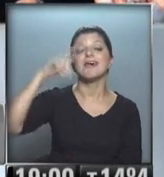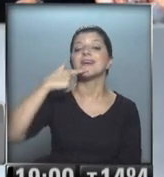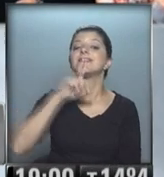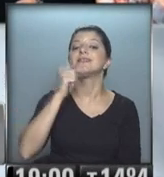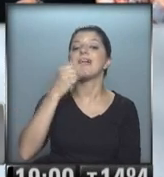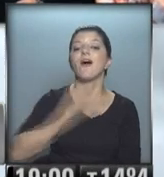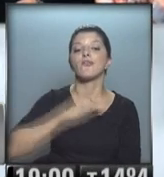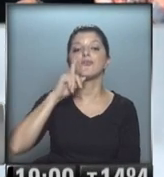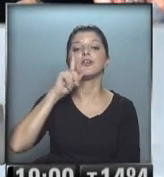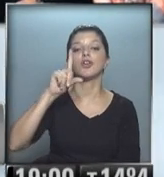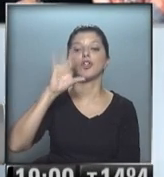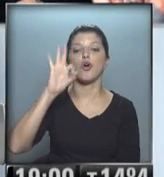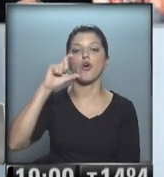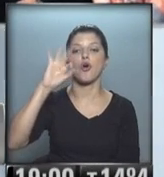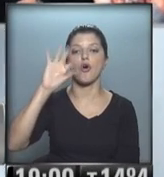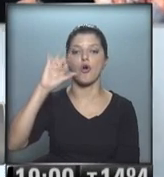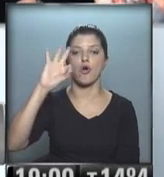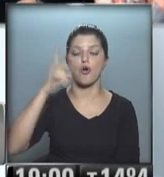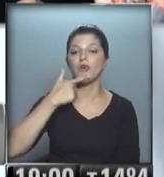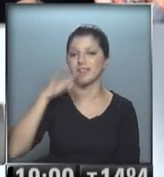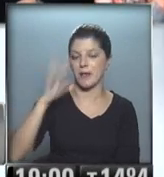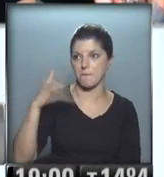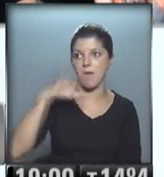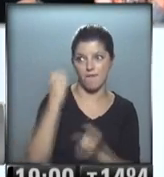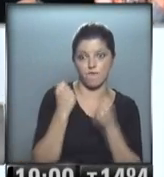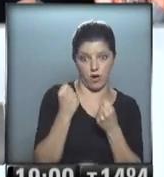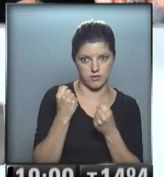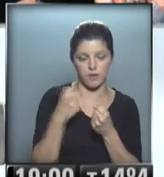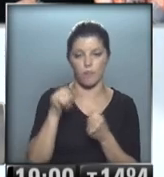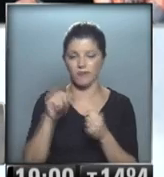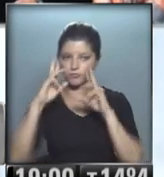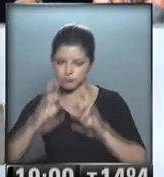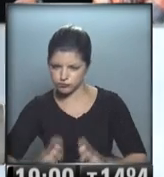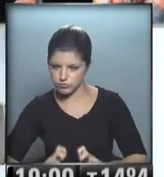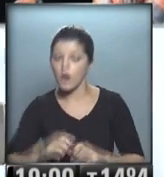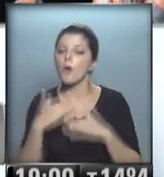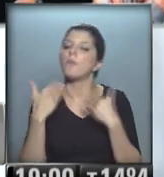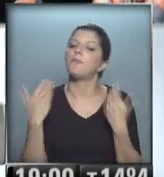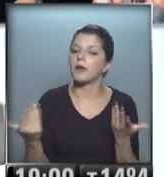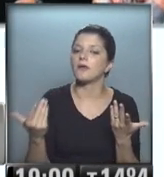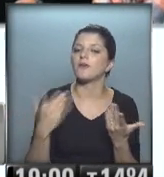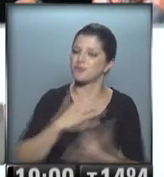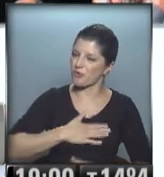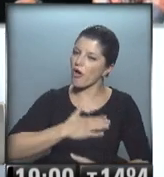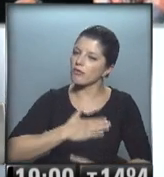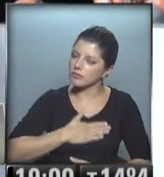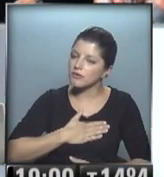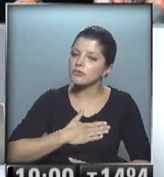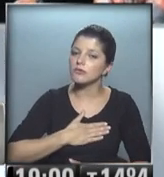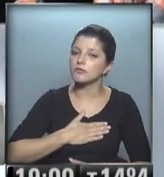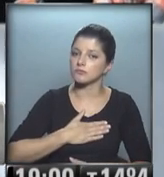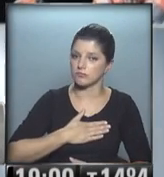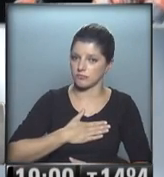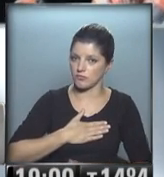los que mayor resistencia ha adquirido y por eso se lo estudia tanto. Pero bueno, estamos muy contentos porque estamos